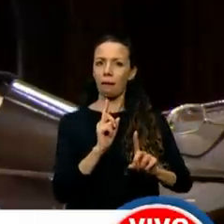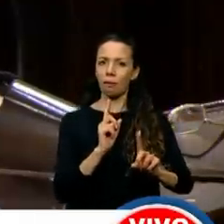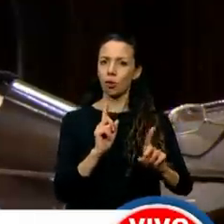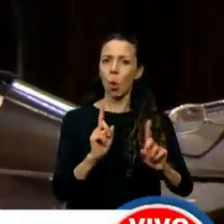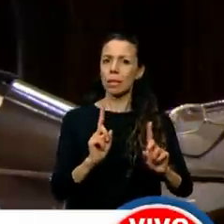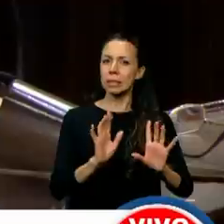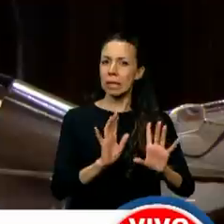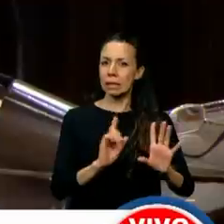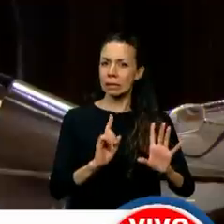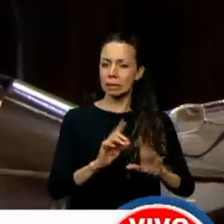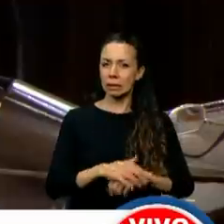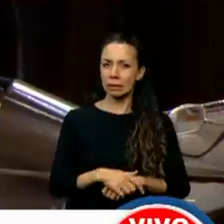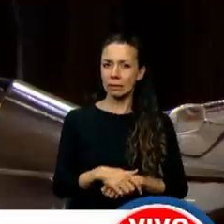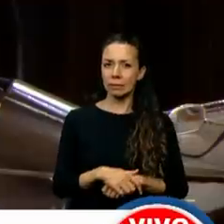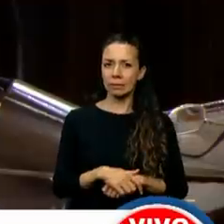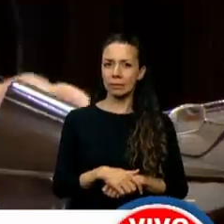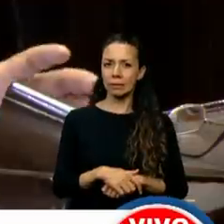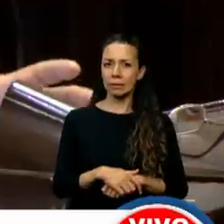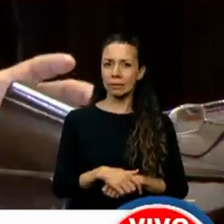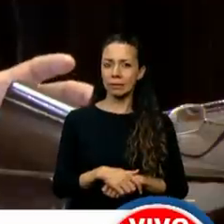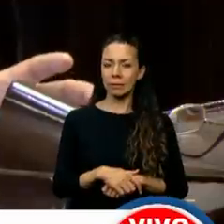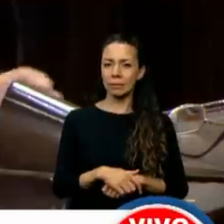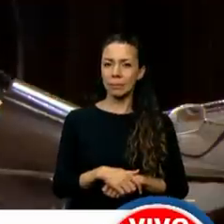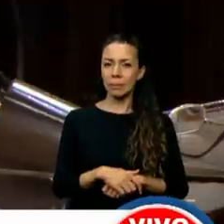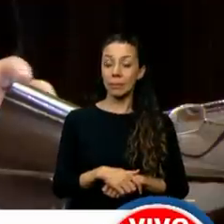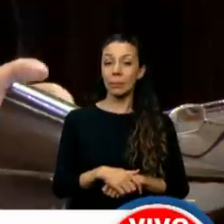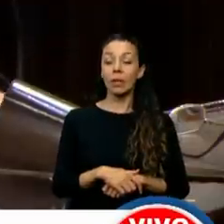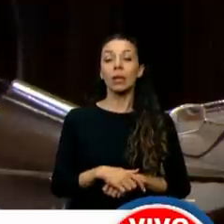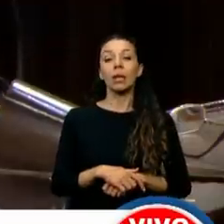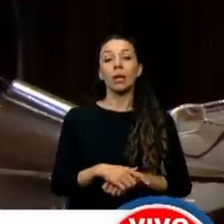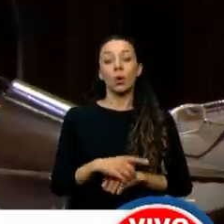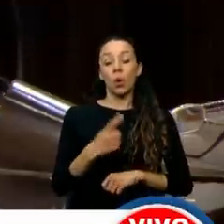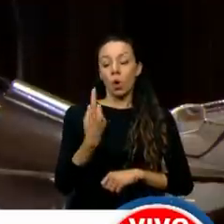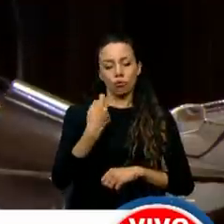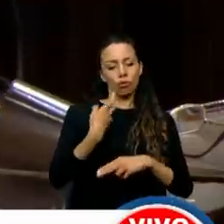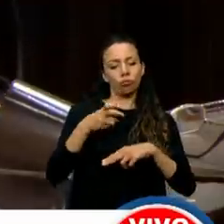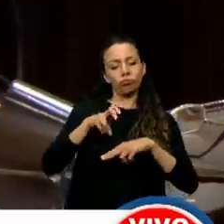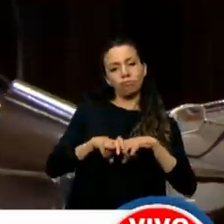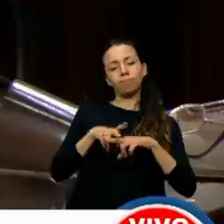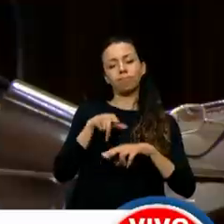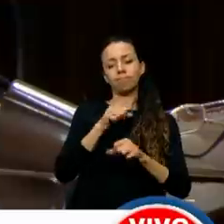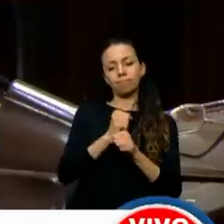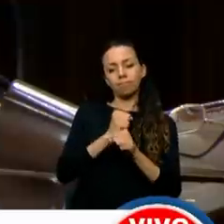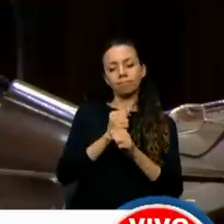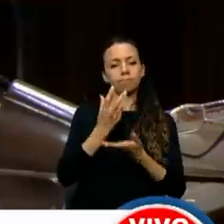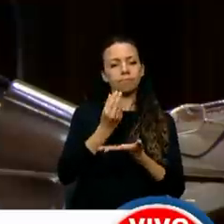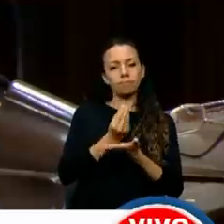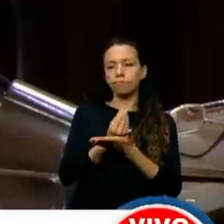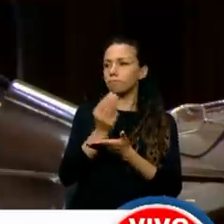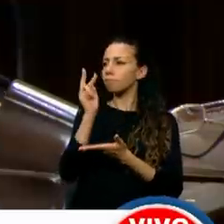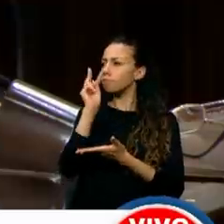y la verdad que mientras 1 desde esta banca escucha discursos